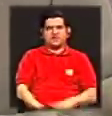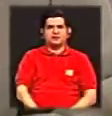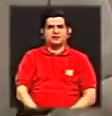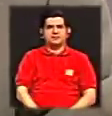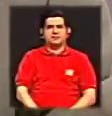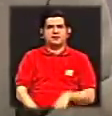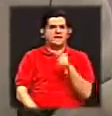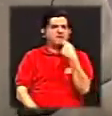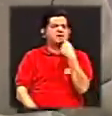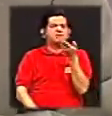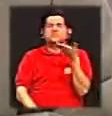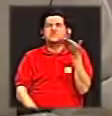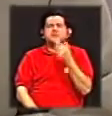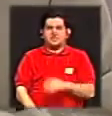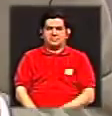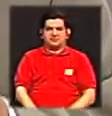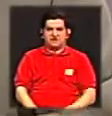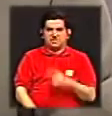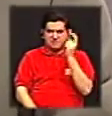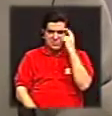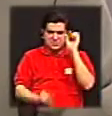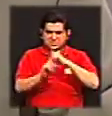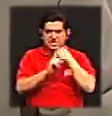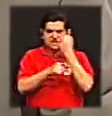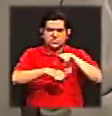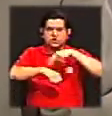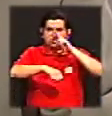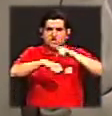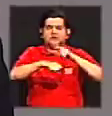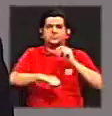nos están diciendo los ciudadanos acerca de la situación nacional?